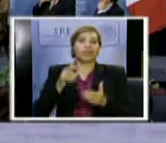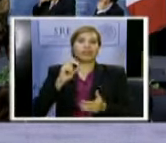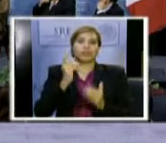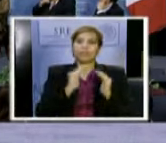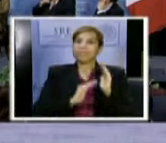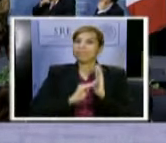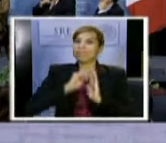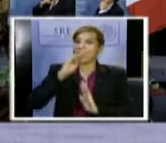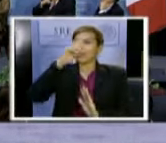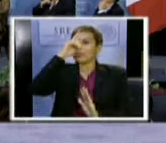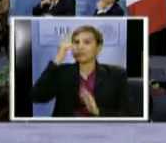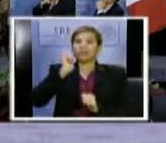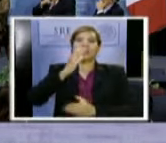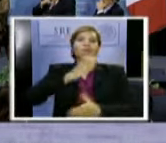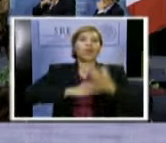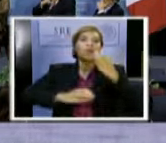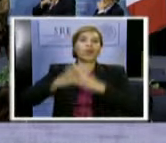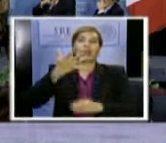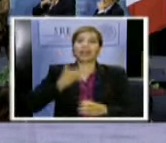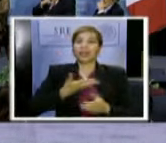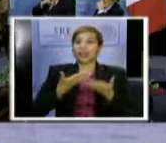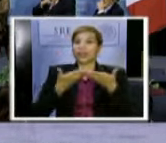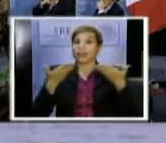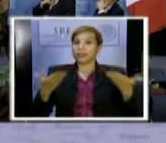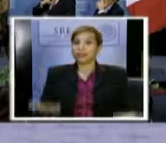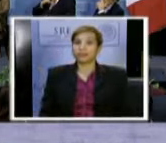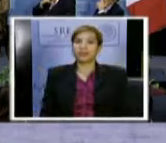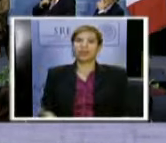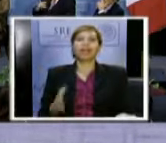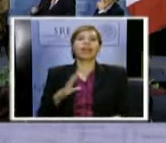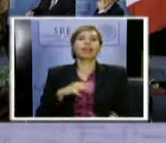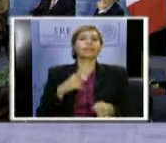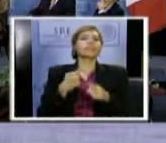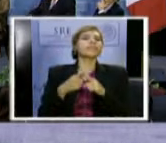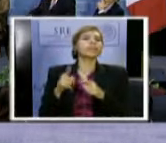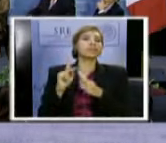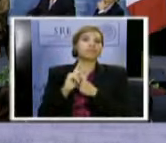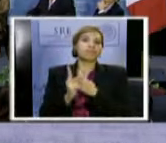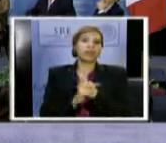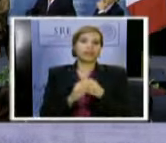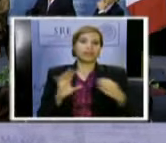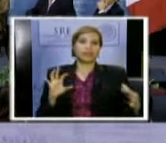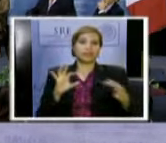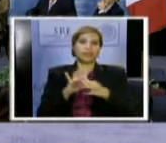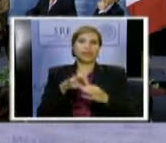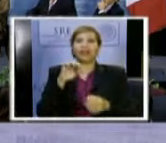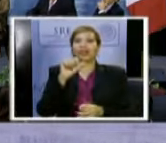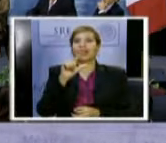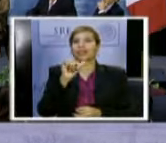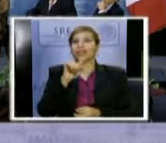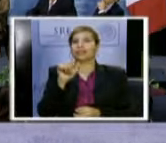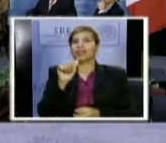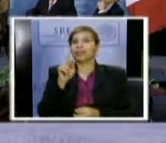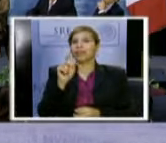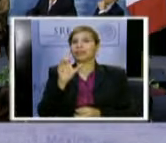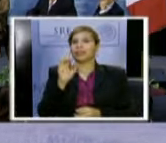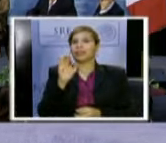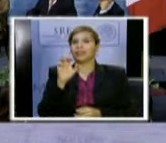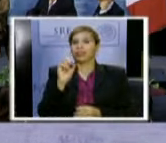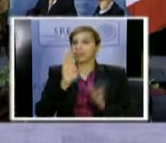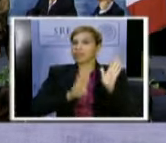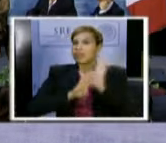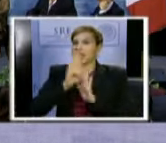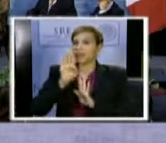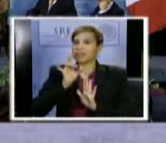supera todo el comercio que México tiene hoy con los países de la Alianza del Pacífico. Supera